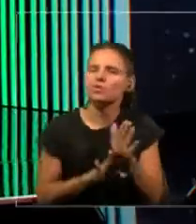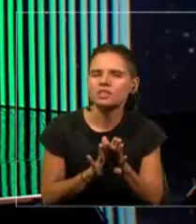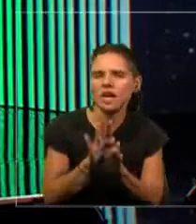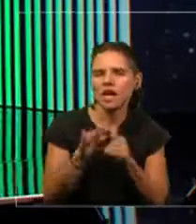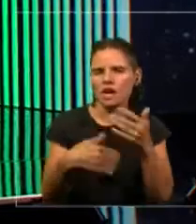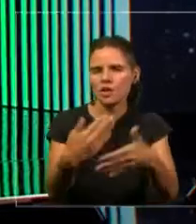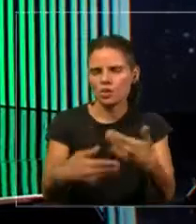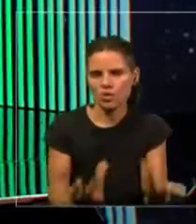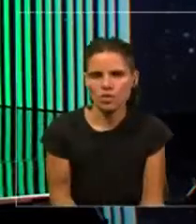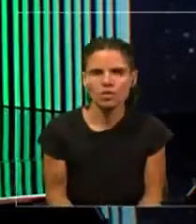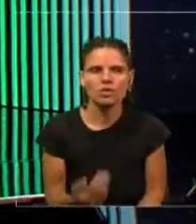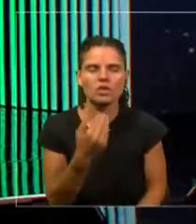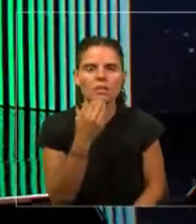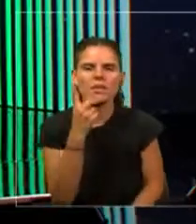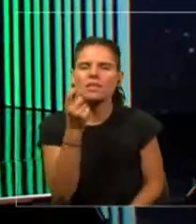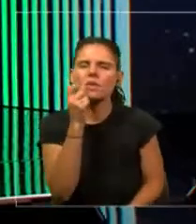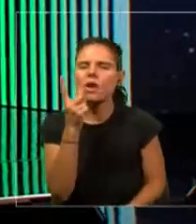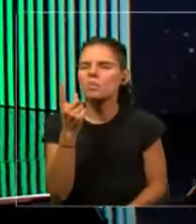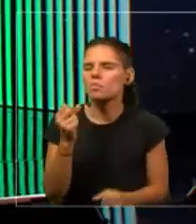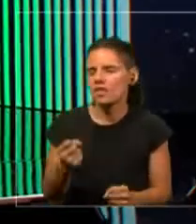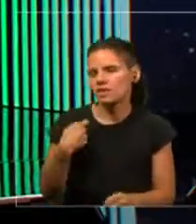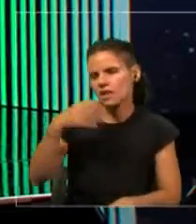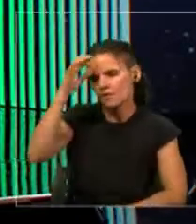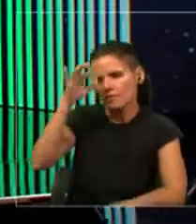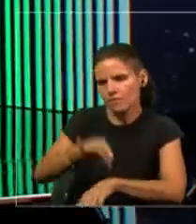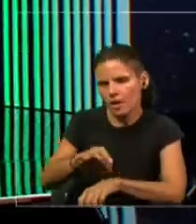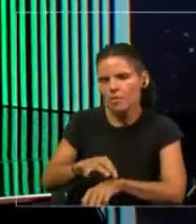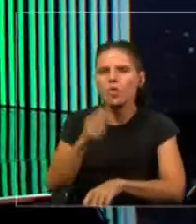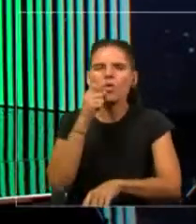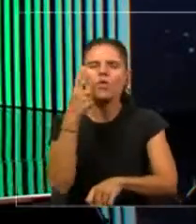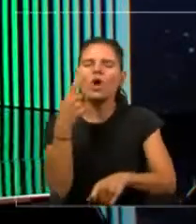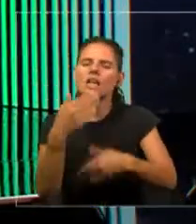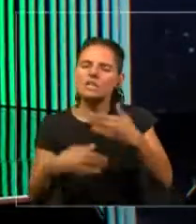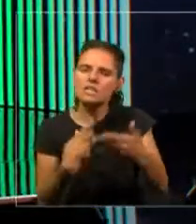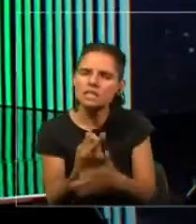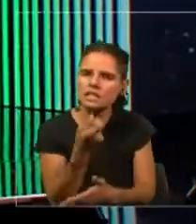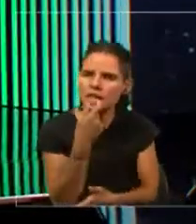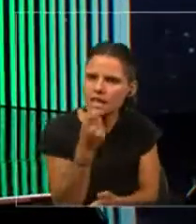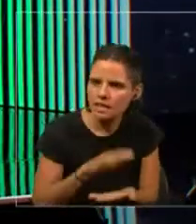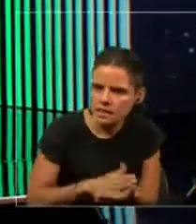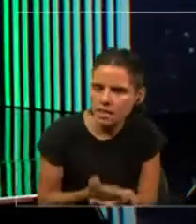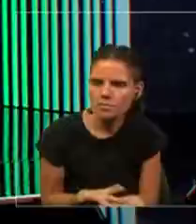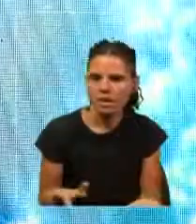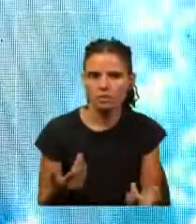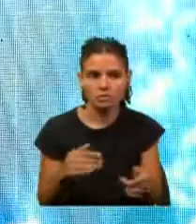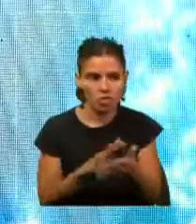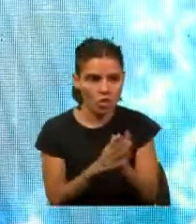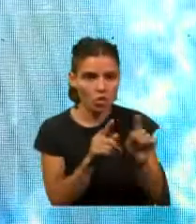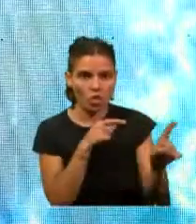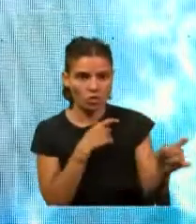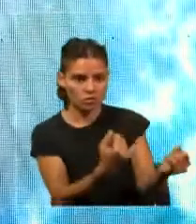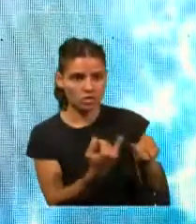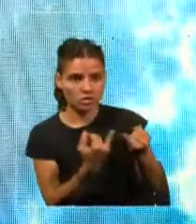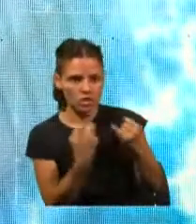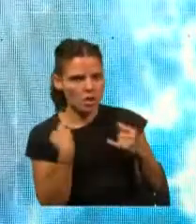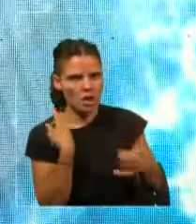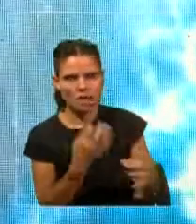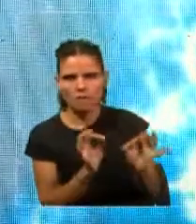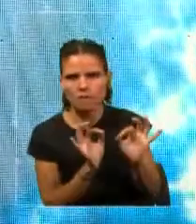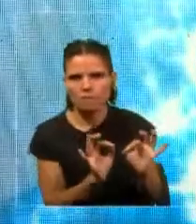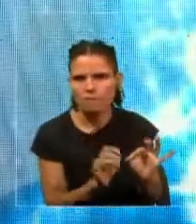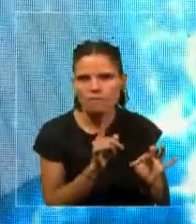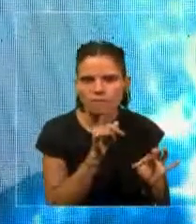de patologías y tratamientos terapéuticos. Era formidable, y con palabras clave